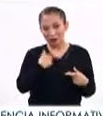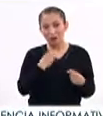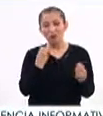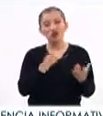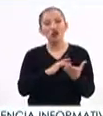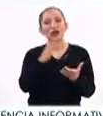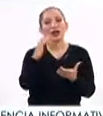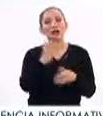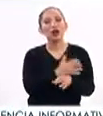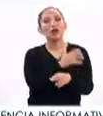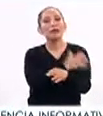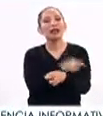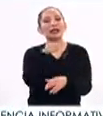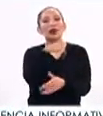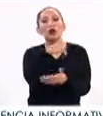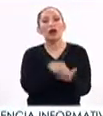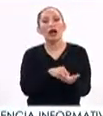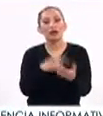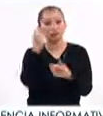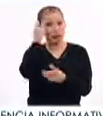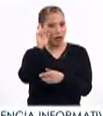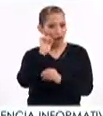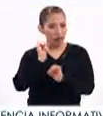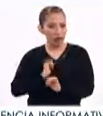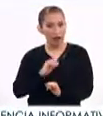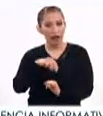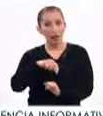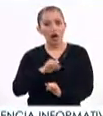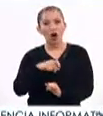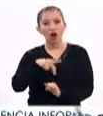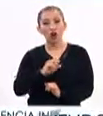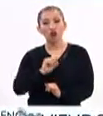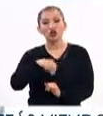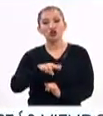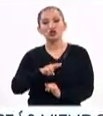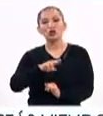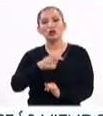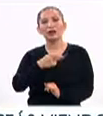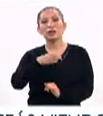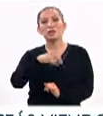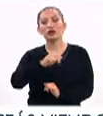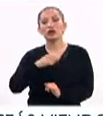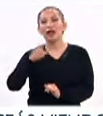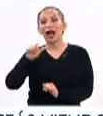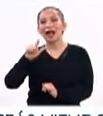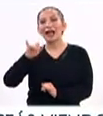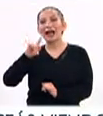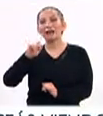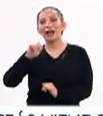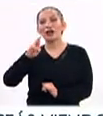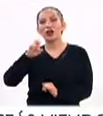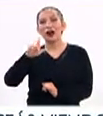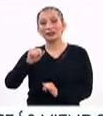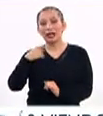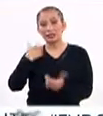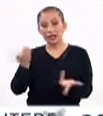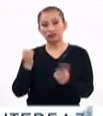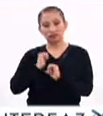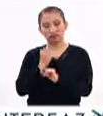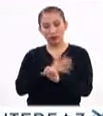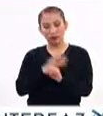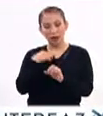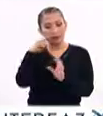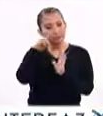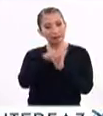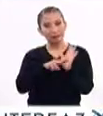agradecemos mucho que nos acompañe en el estudio su directora, Naoko Sugimoto, y Alejandra Rojas. Ella es coordinadora de audiovisuales